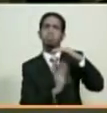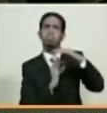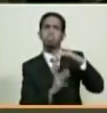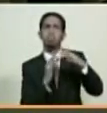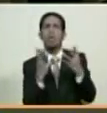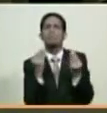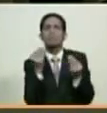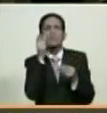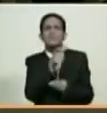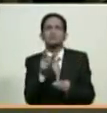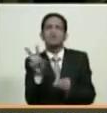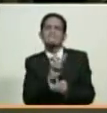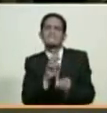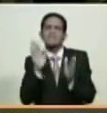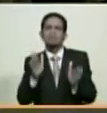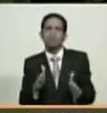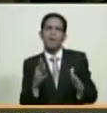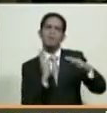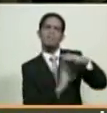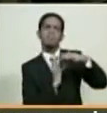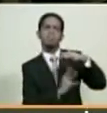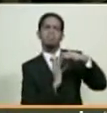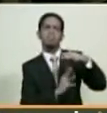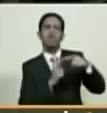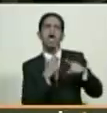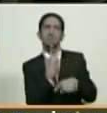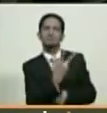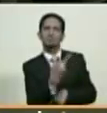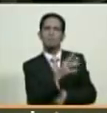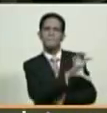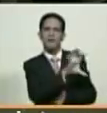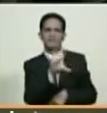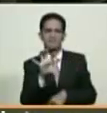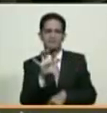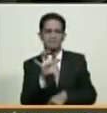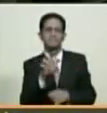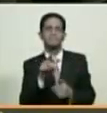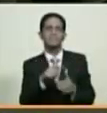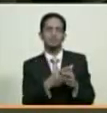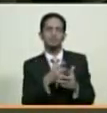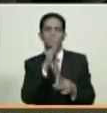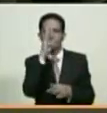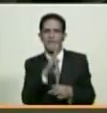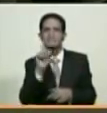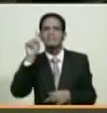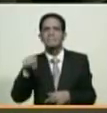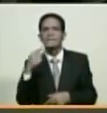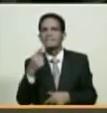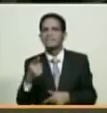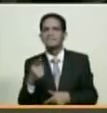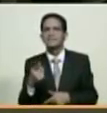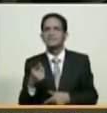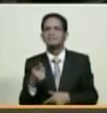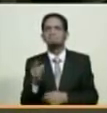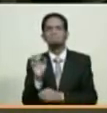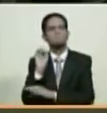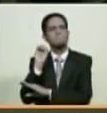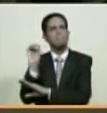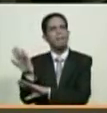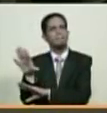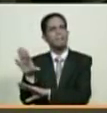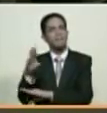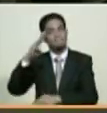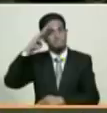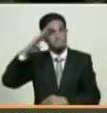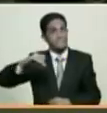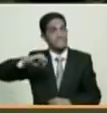están ingresando por las fronteras en esos países. También Brasil dijo que va a enviar a la frontera